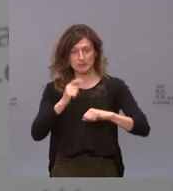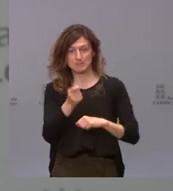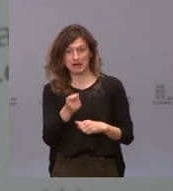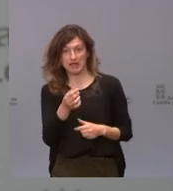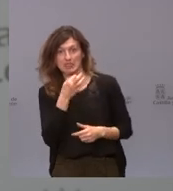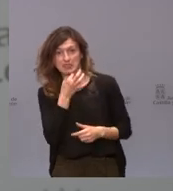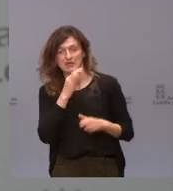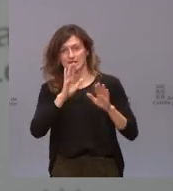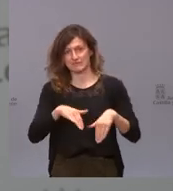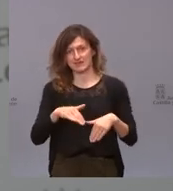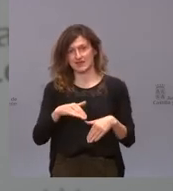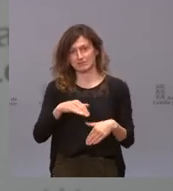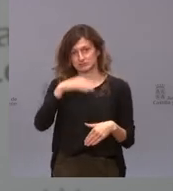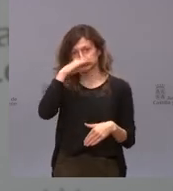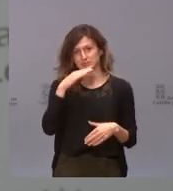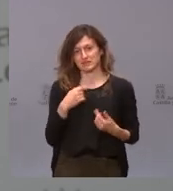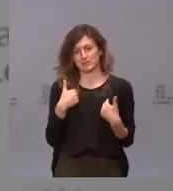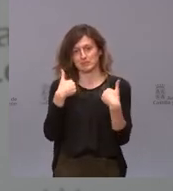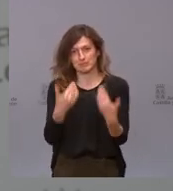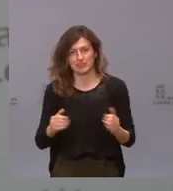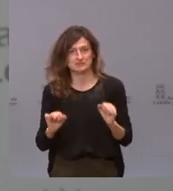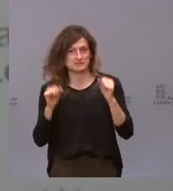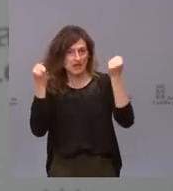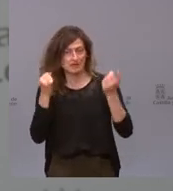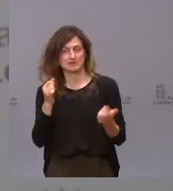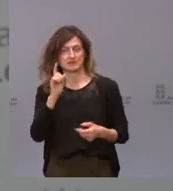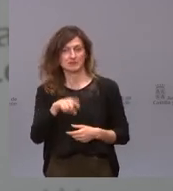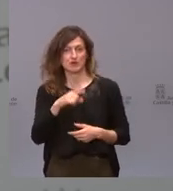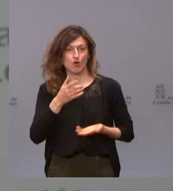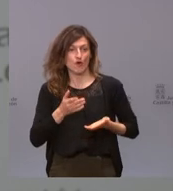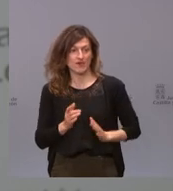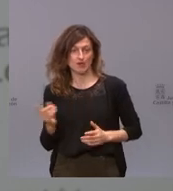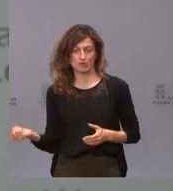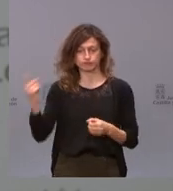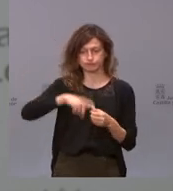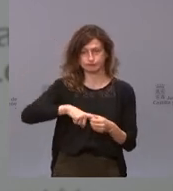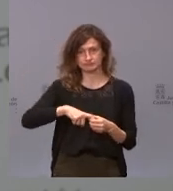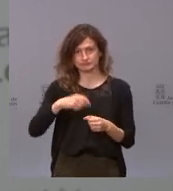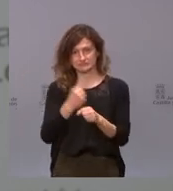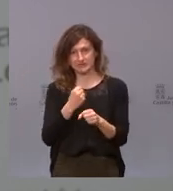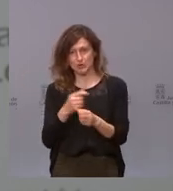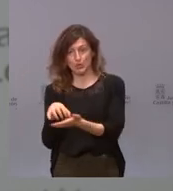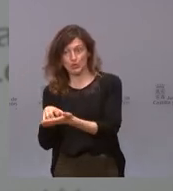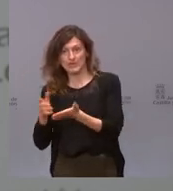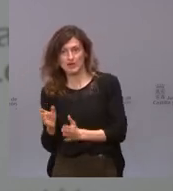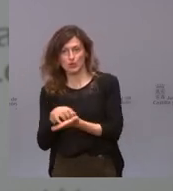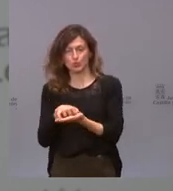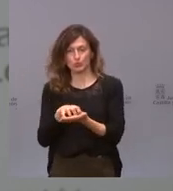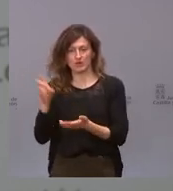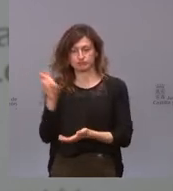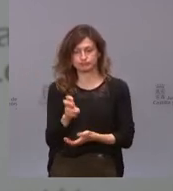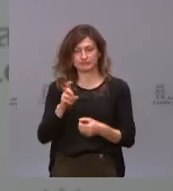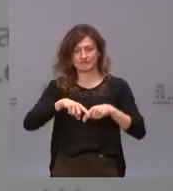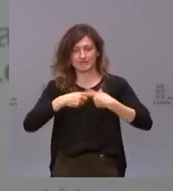finalmente como vemos aquí pues una persona que decide incorporar a su hijo a su negocio dudas incorporarse al